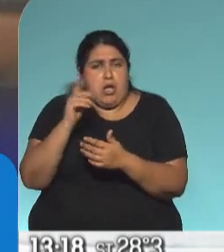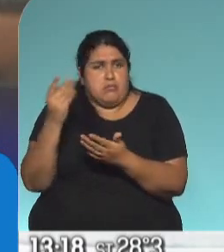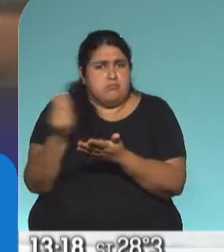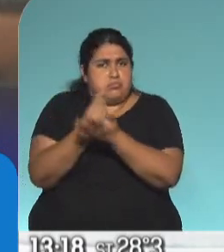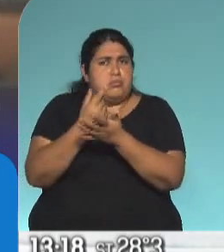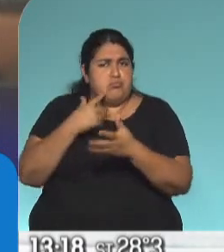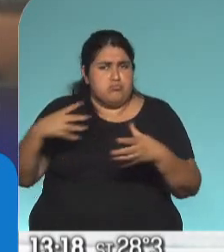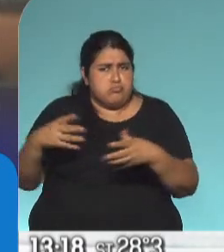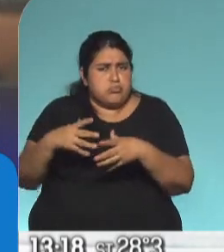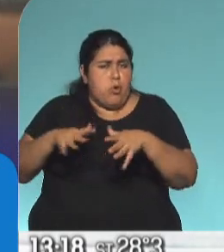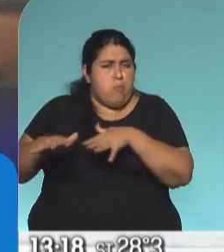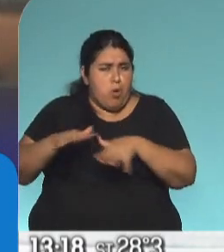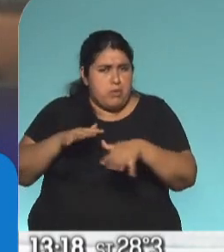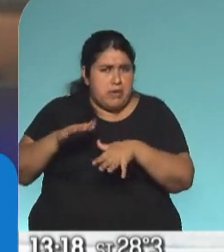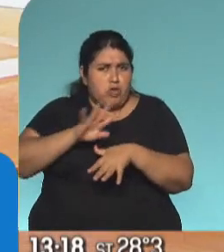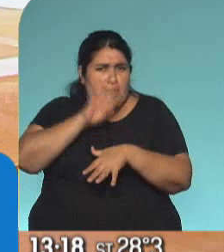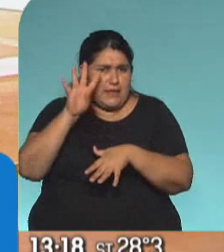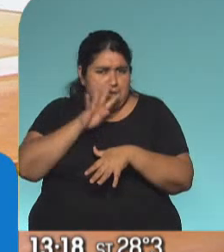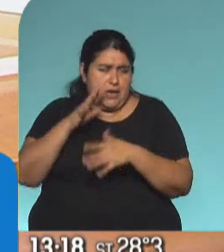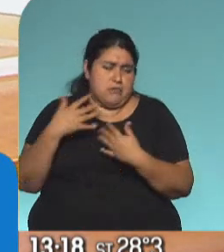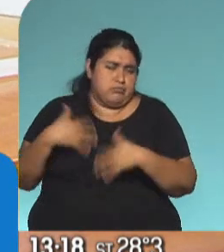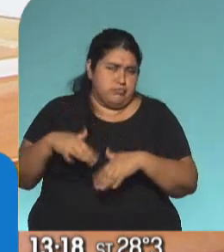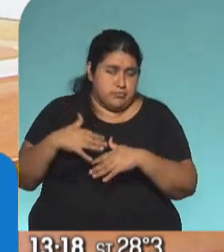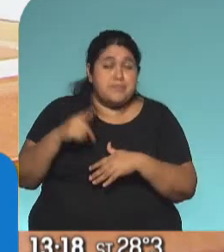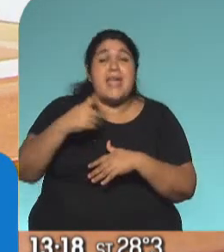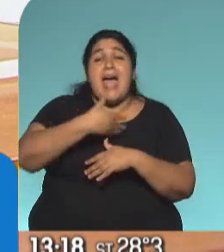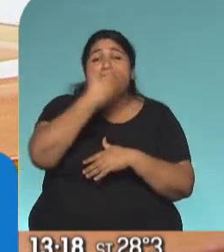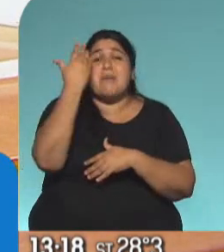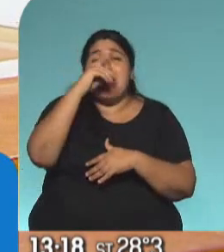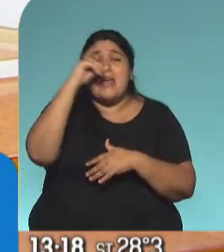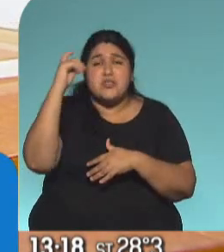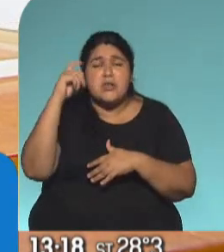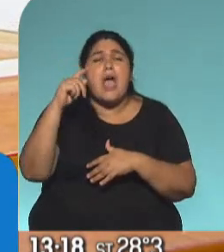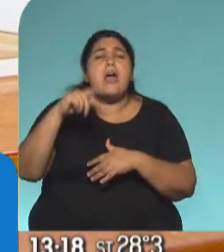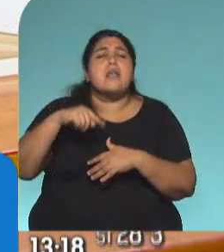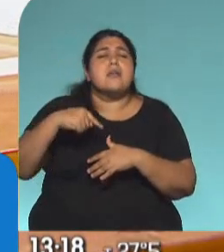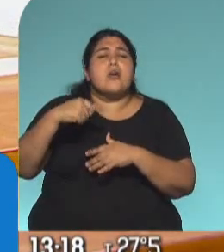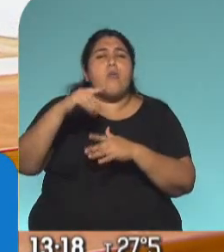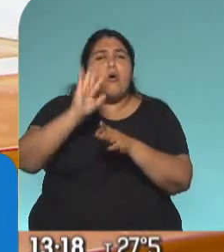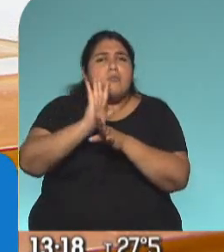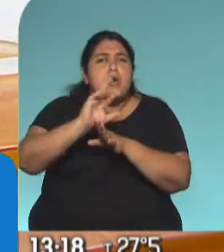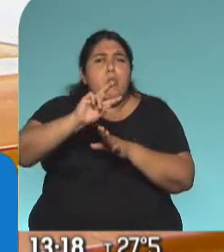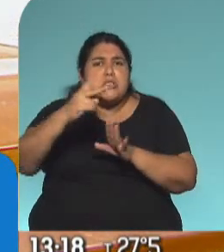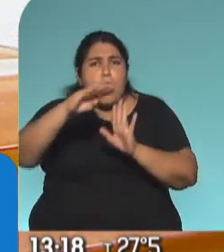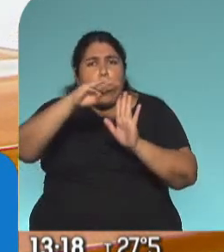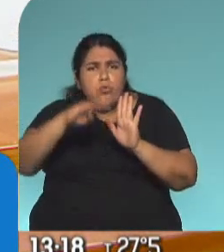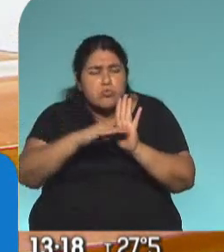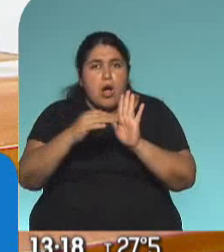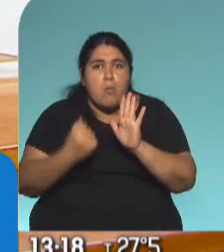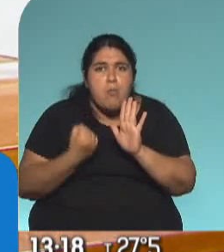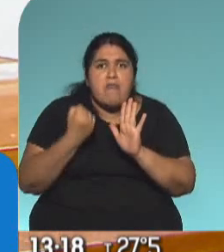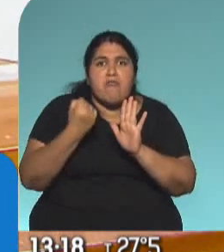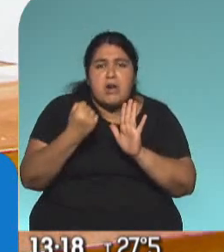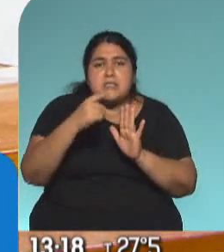del movimiento indígena, al menos te diría en la Asamblea Nacional, donde quedó como segunda fuerza detrás del correísmo, lo cual